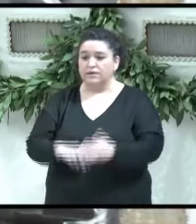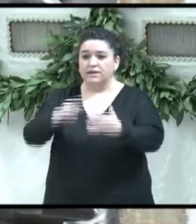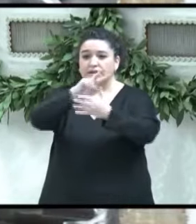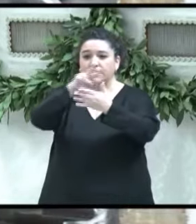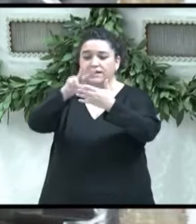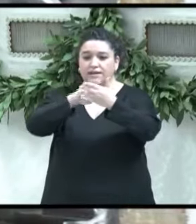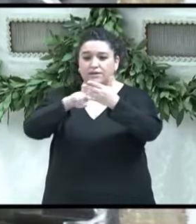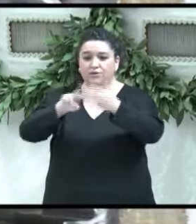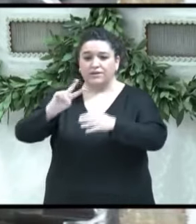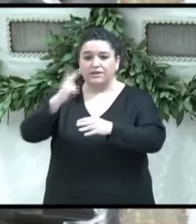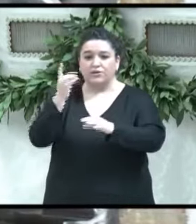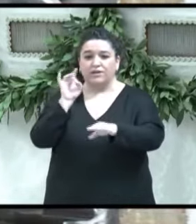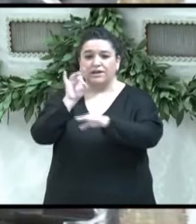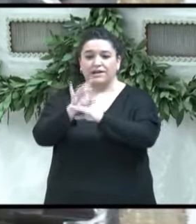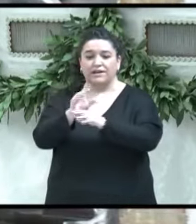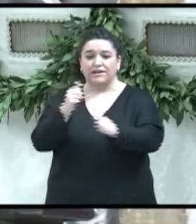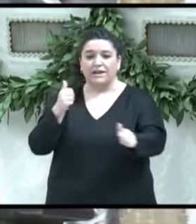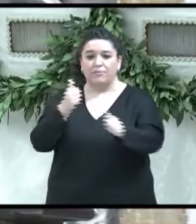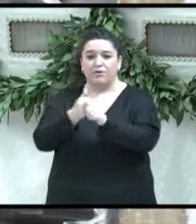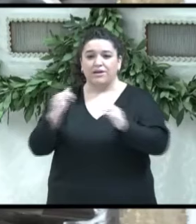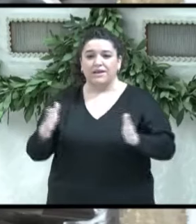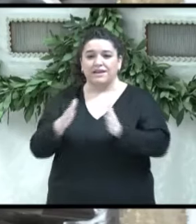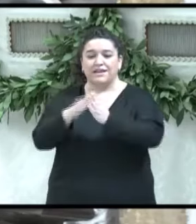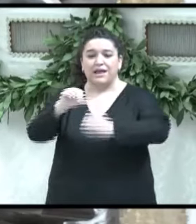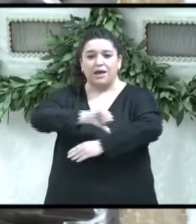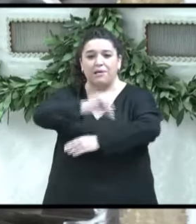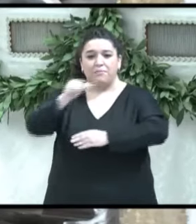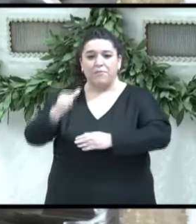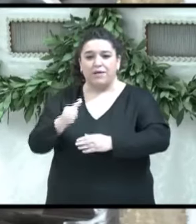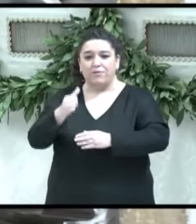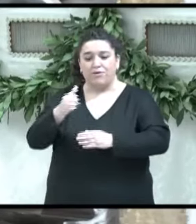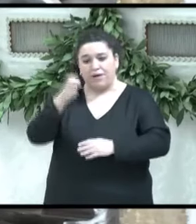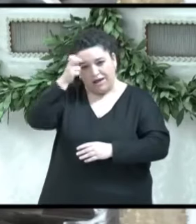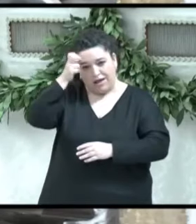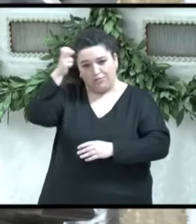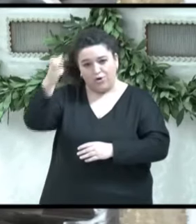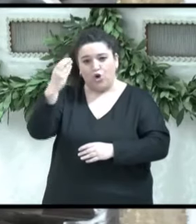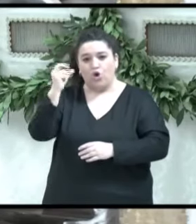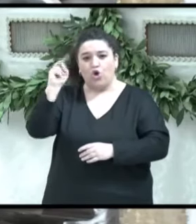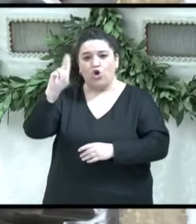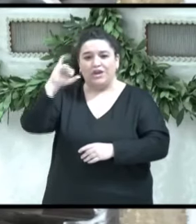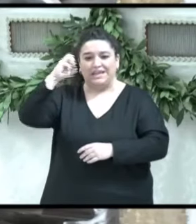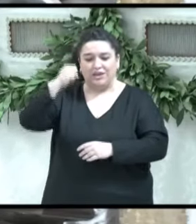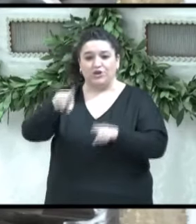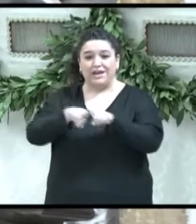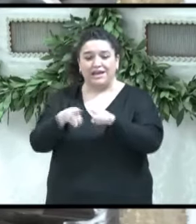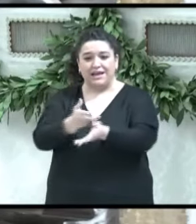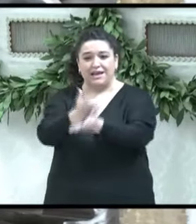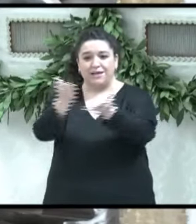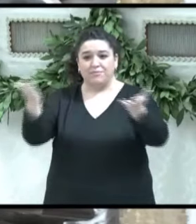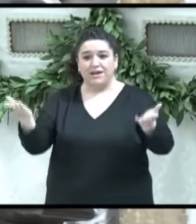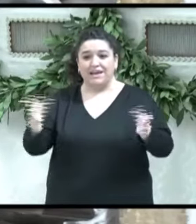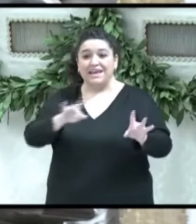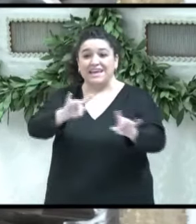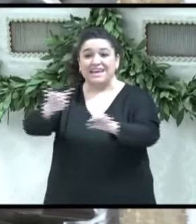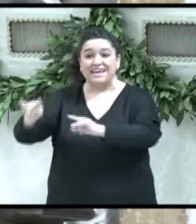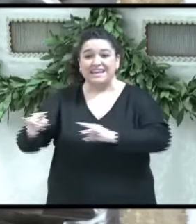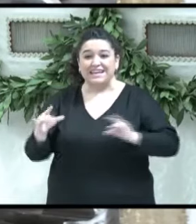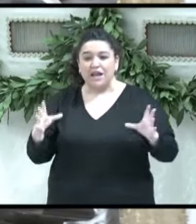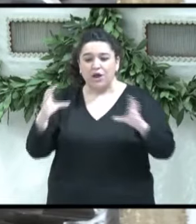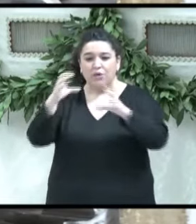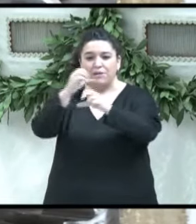lectura de la segunda carta del apóstol San Pablo a los Corintios hermanos el tesoro del